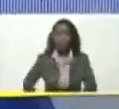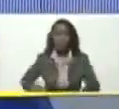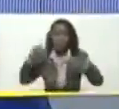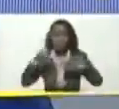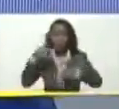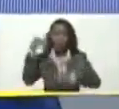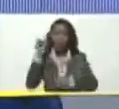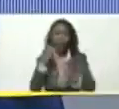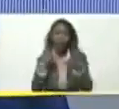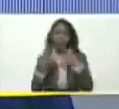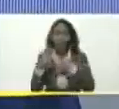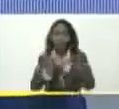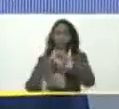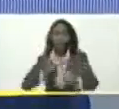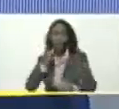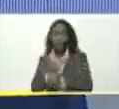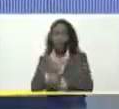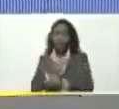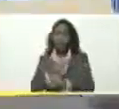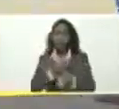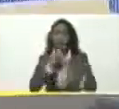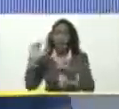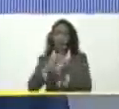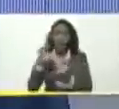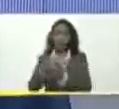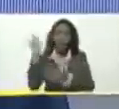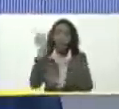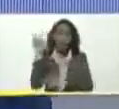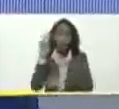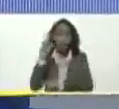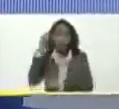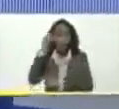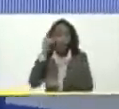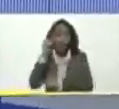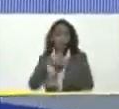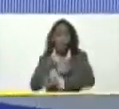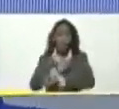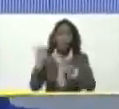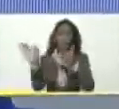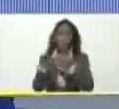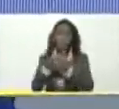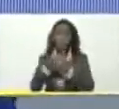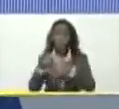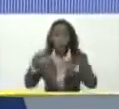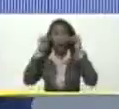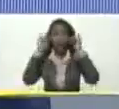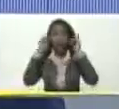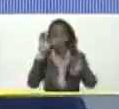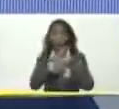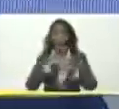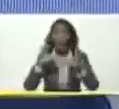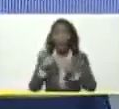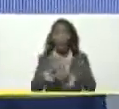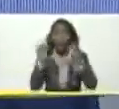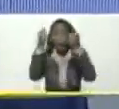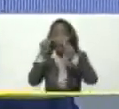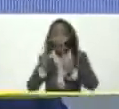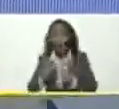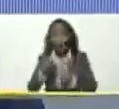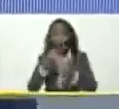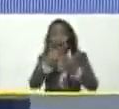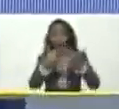la Feria Internacional del Libro de Venezuela en su día de clausura, 10 días de una fiesta de la cultura, de las artes, de las